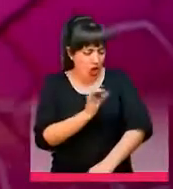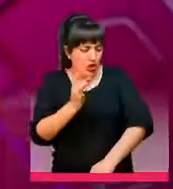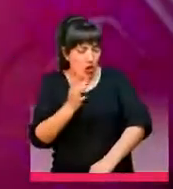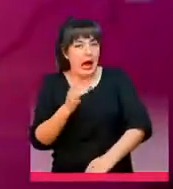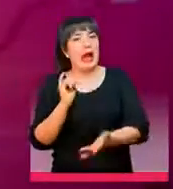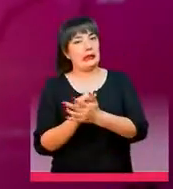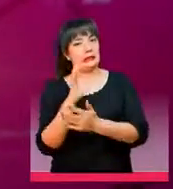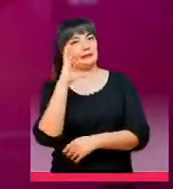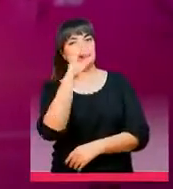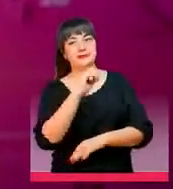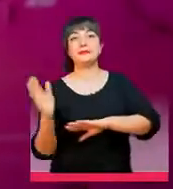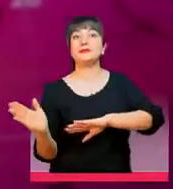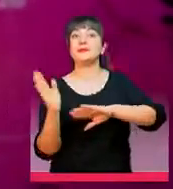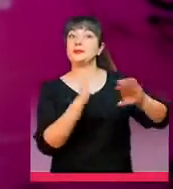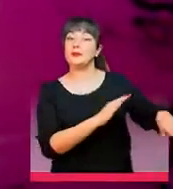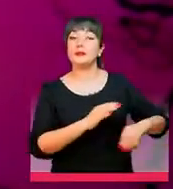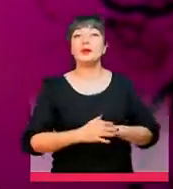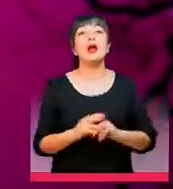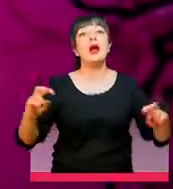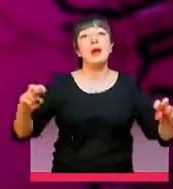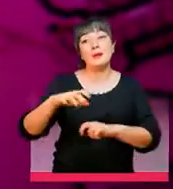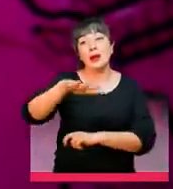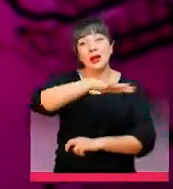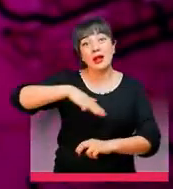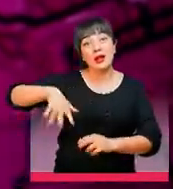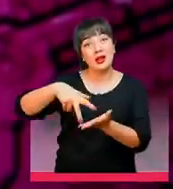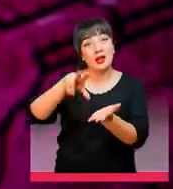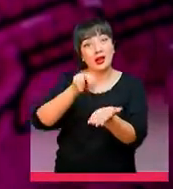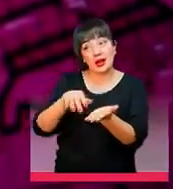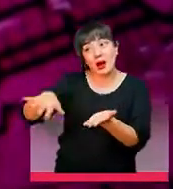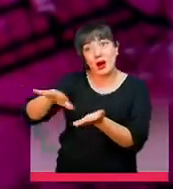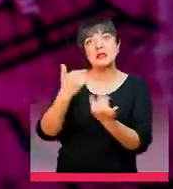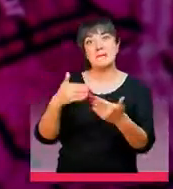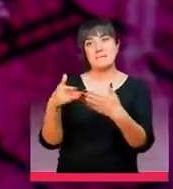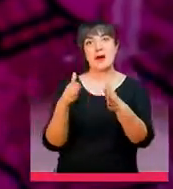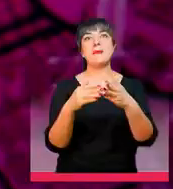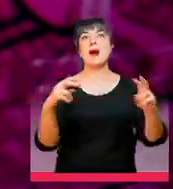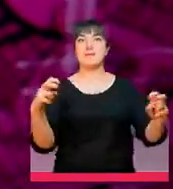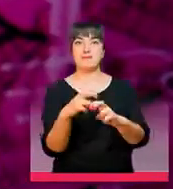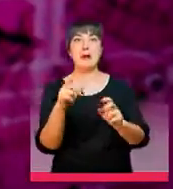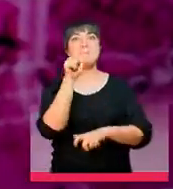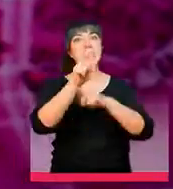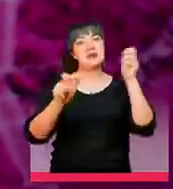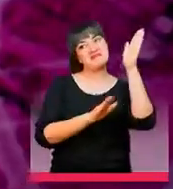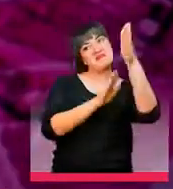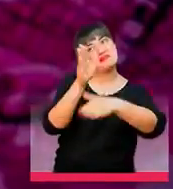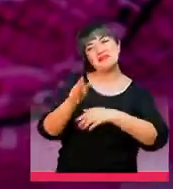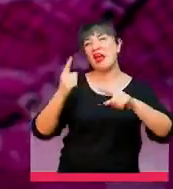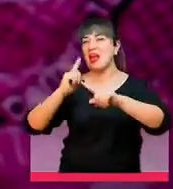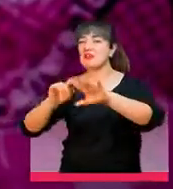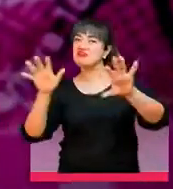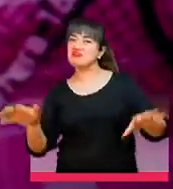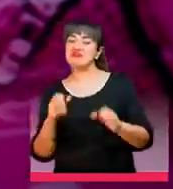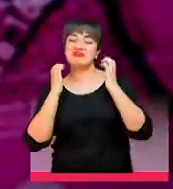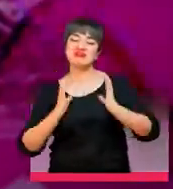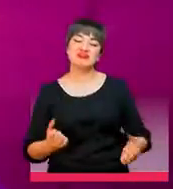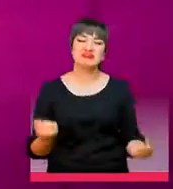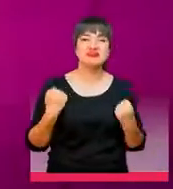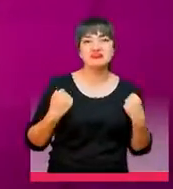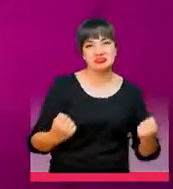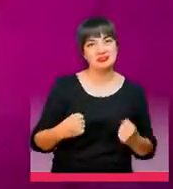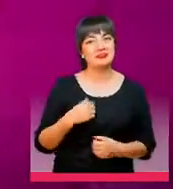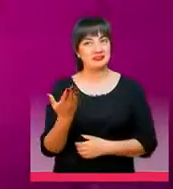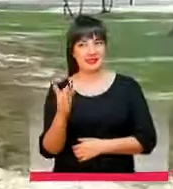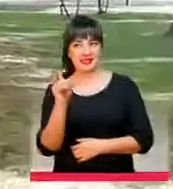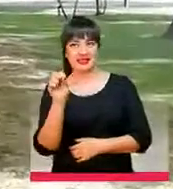Los parques principales de Puente Aranda se han puesto en funcionamiento. Allí los habitantes llevan a cabo sus actividades físicas. David Bautista con el